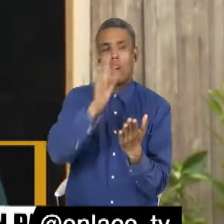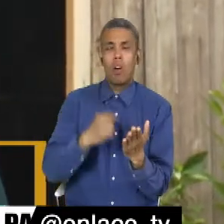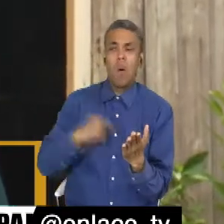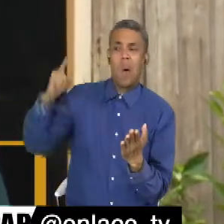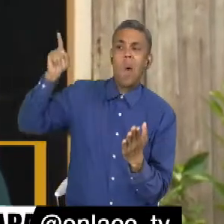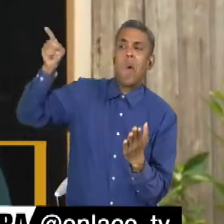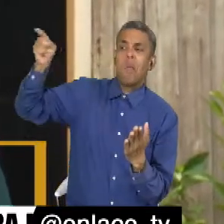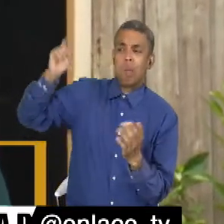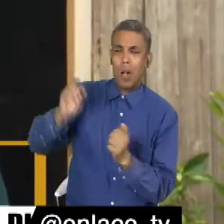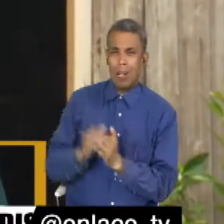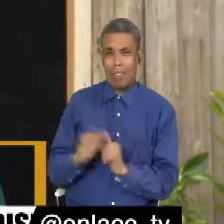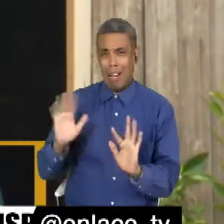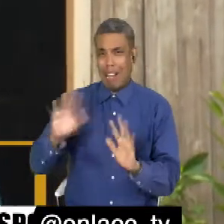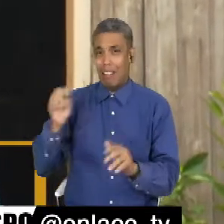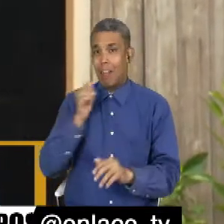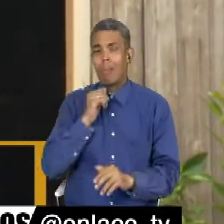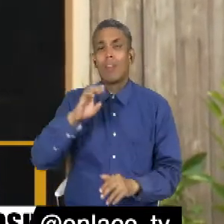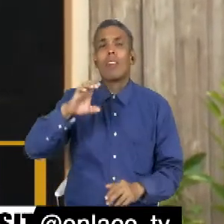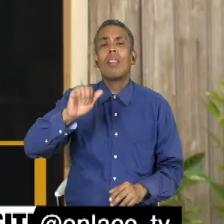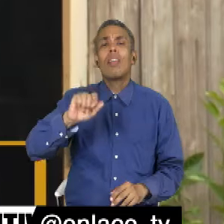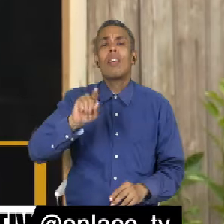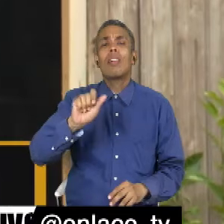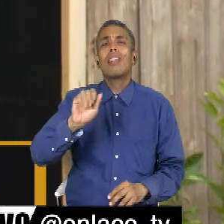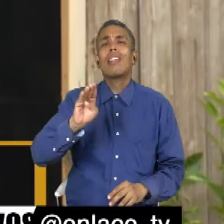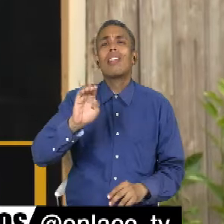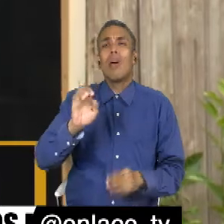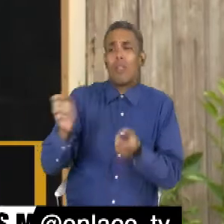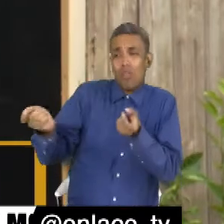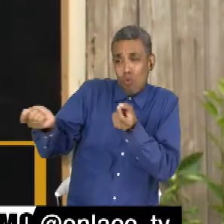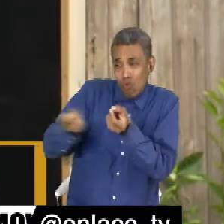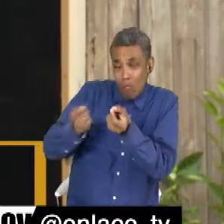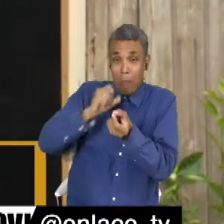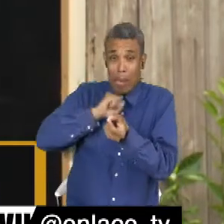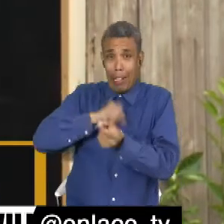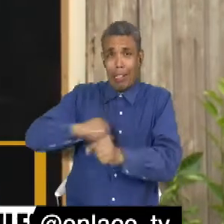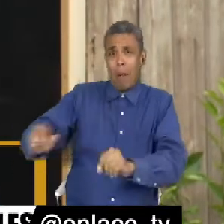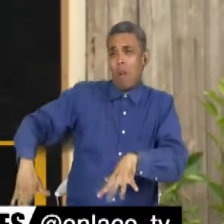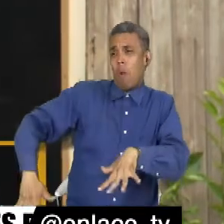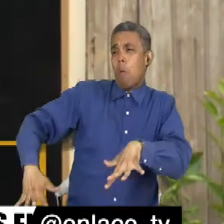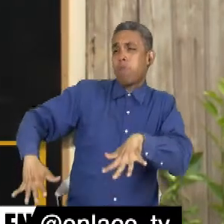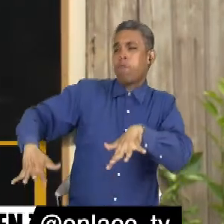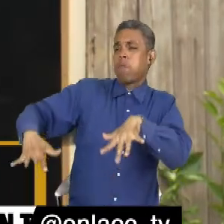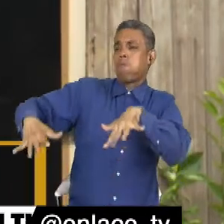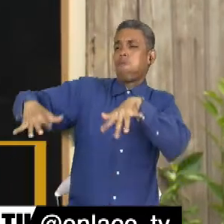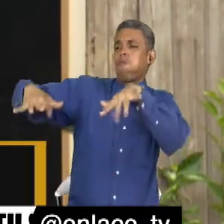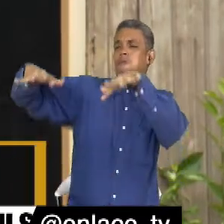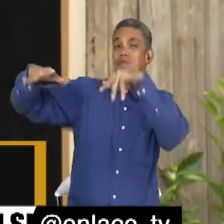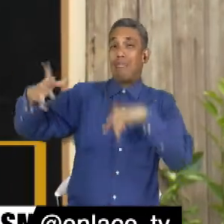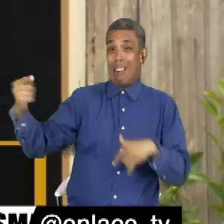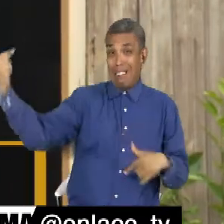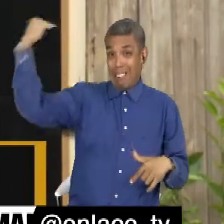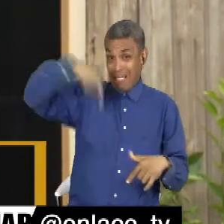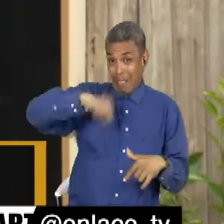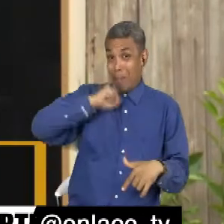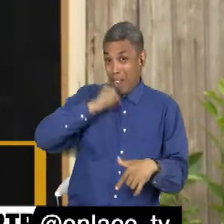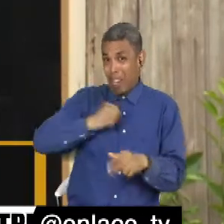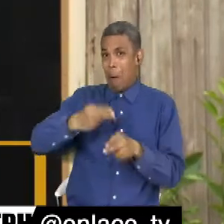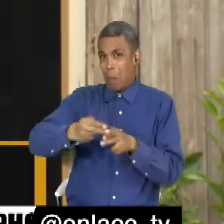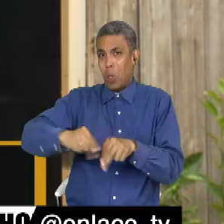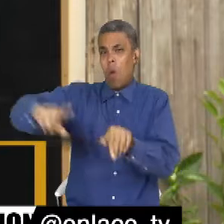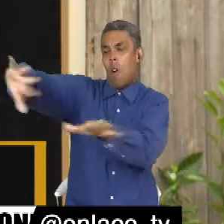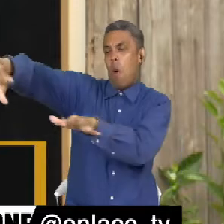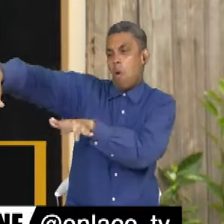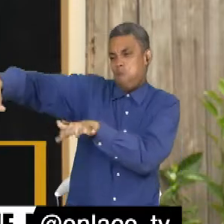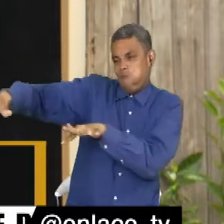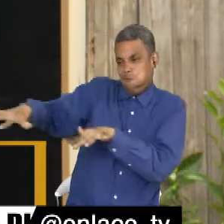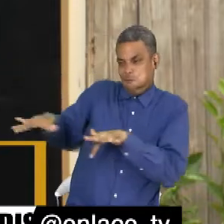roto el dique, que el pueblo se iba a inundar, que todo el mundo estaba alertado, y hacia la medianoche nos enviaron un audio, bomberos